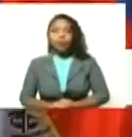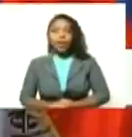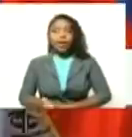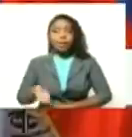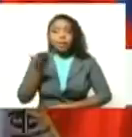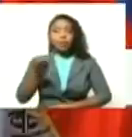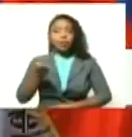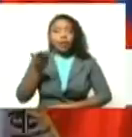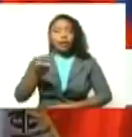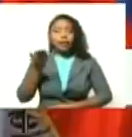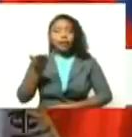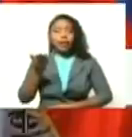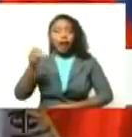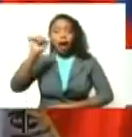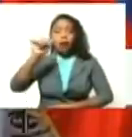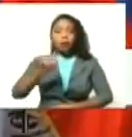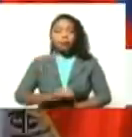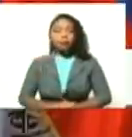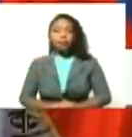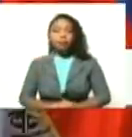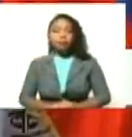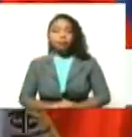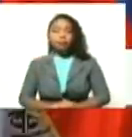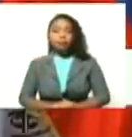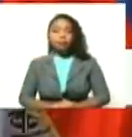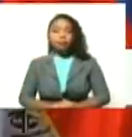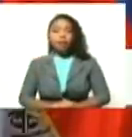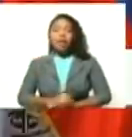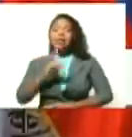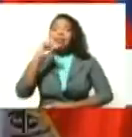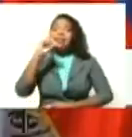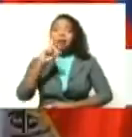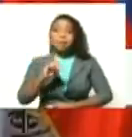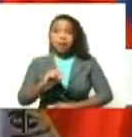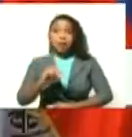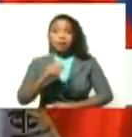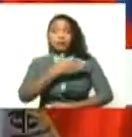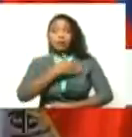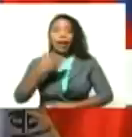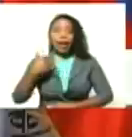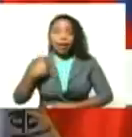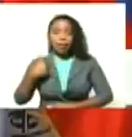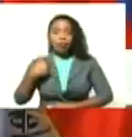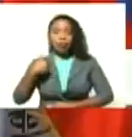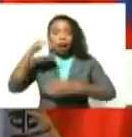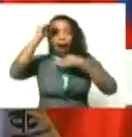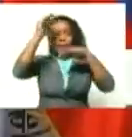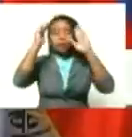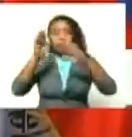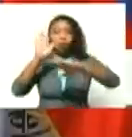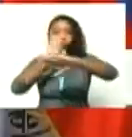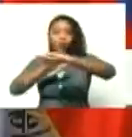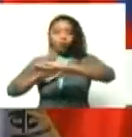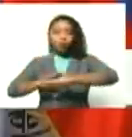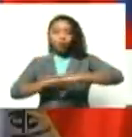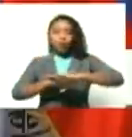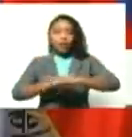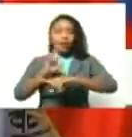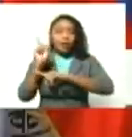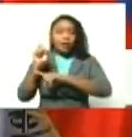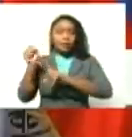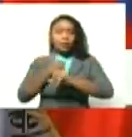líquido. Así que también queremos llamar la atención de este flagelo y que las